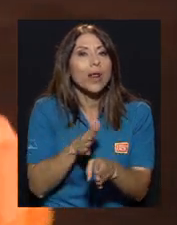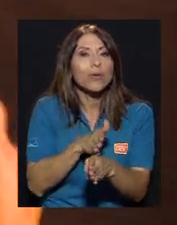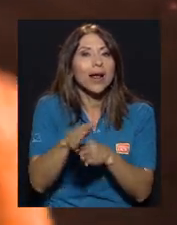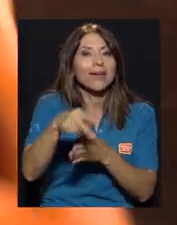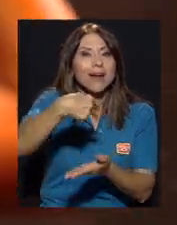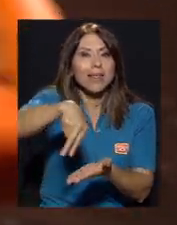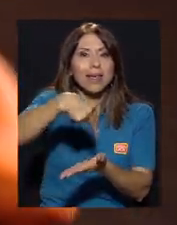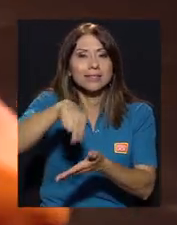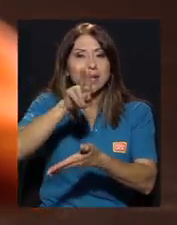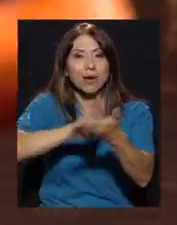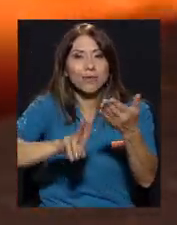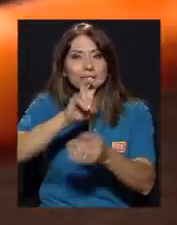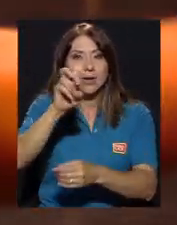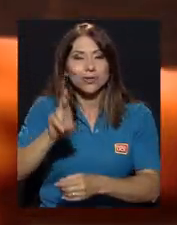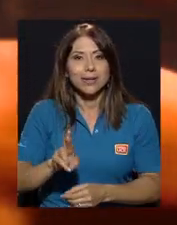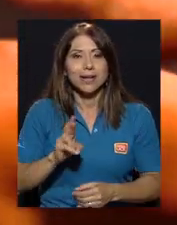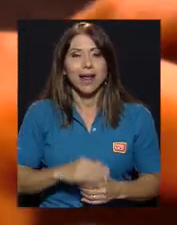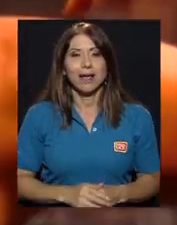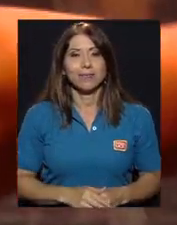universidad de costa rica